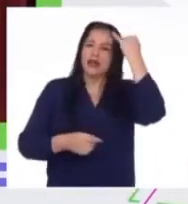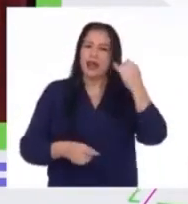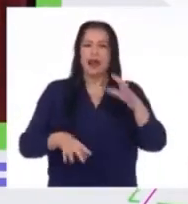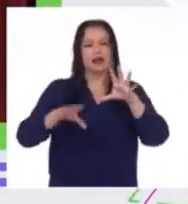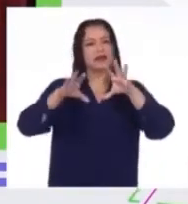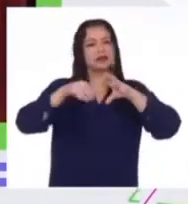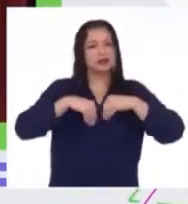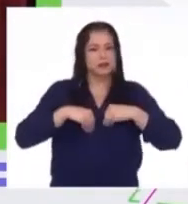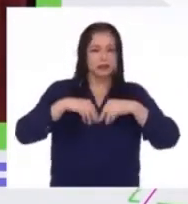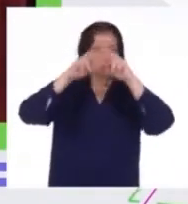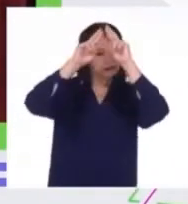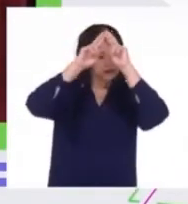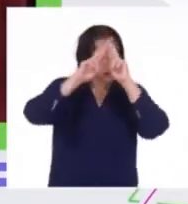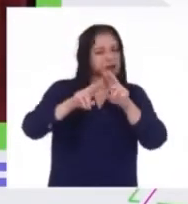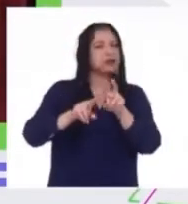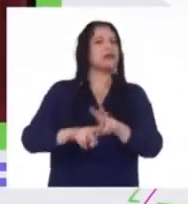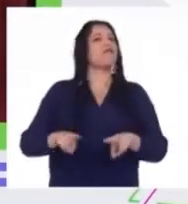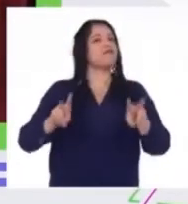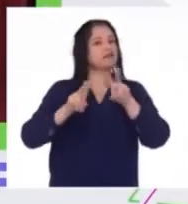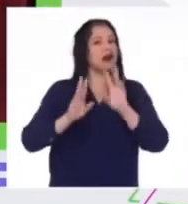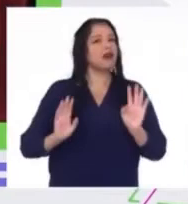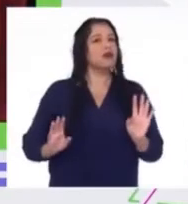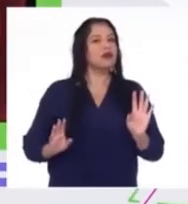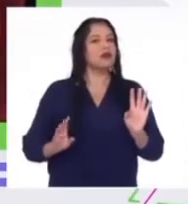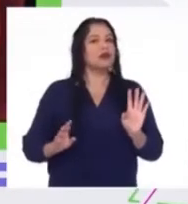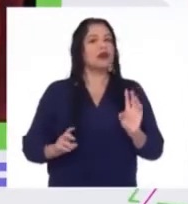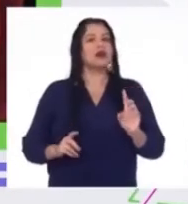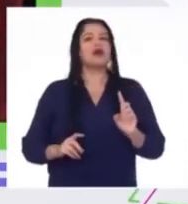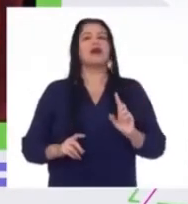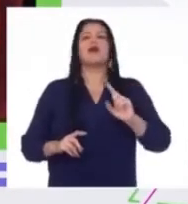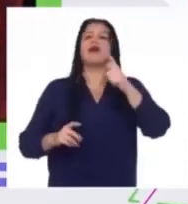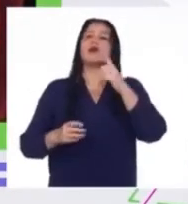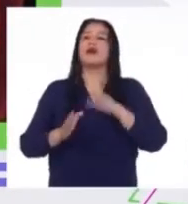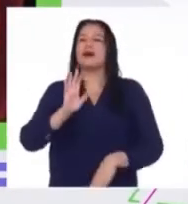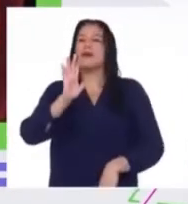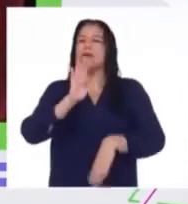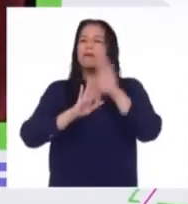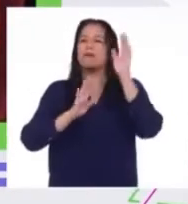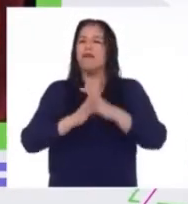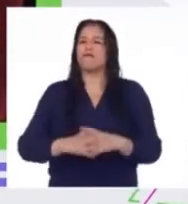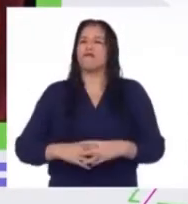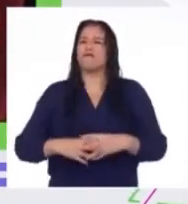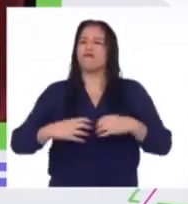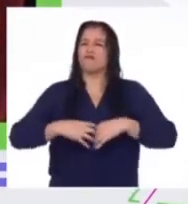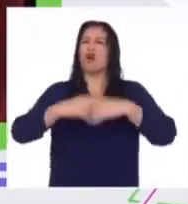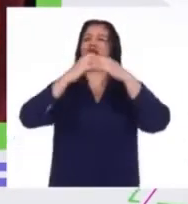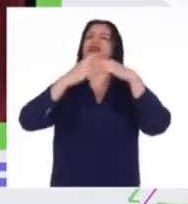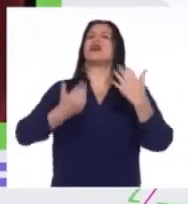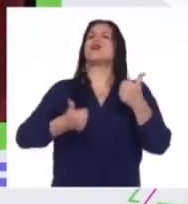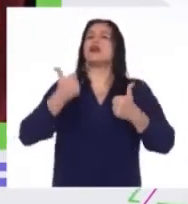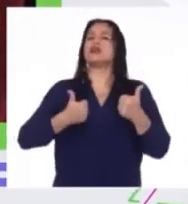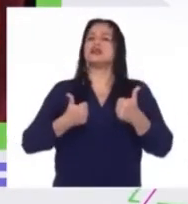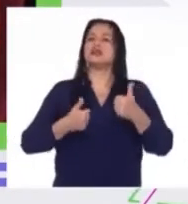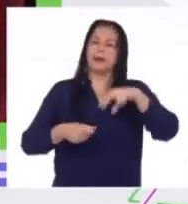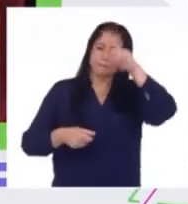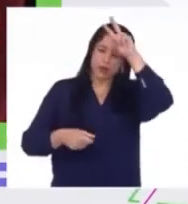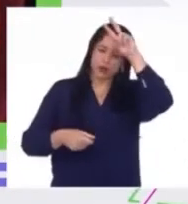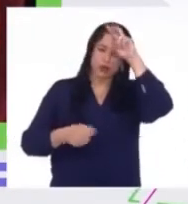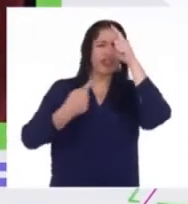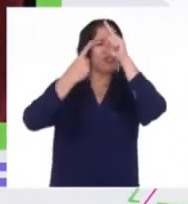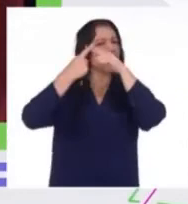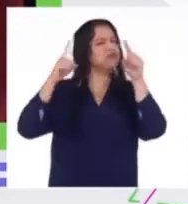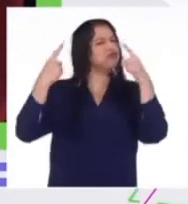y la valoración que uno de los grandes potenciales de este país es su gran diversidad